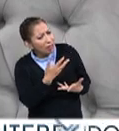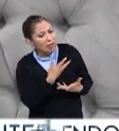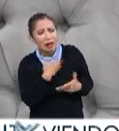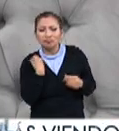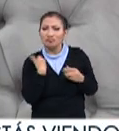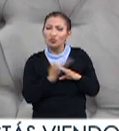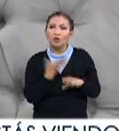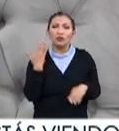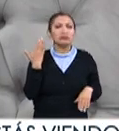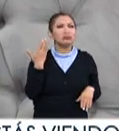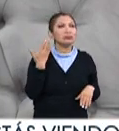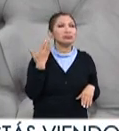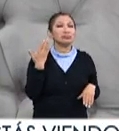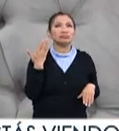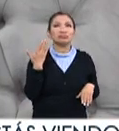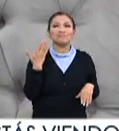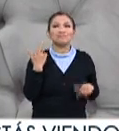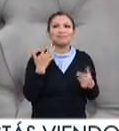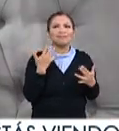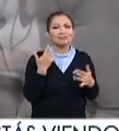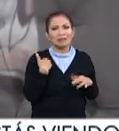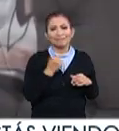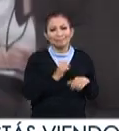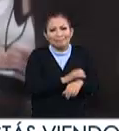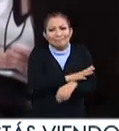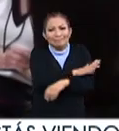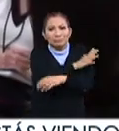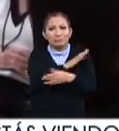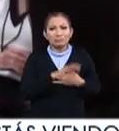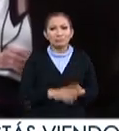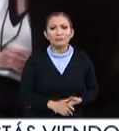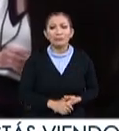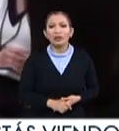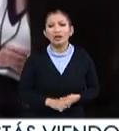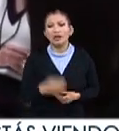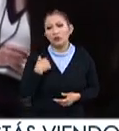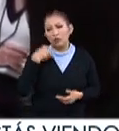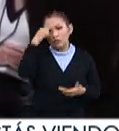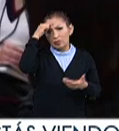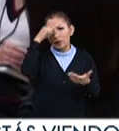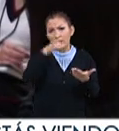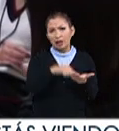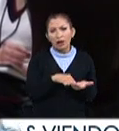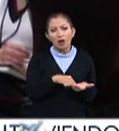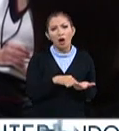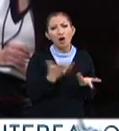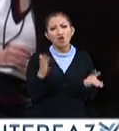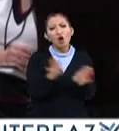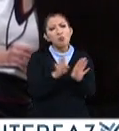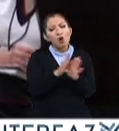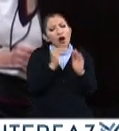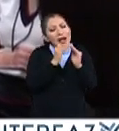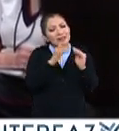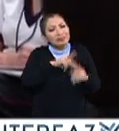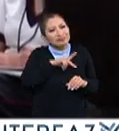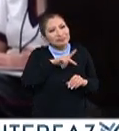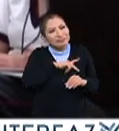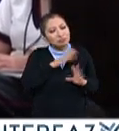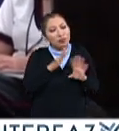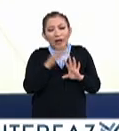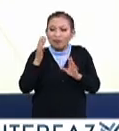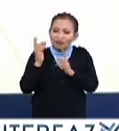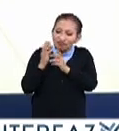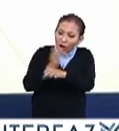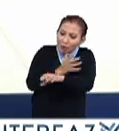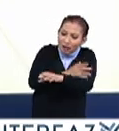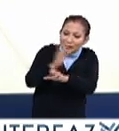Fue bastante emotivo. Creo que es como estar en casa, porque estás con